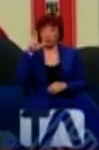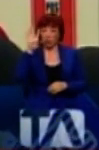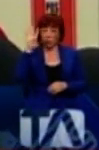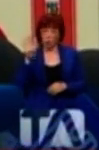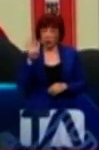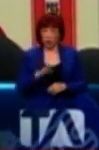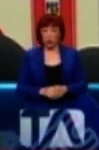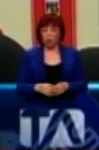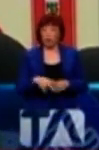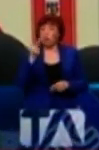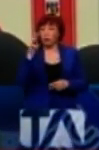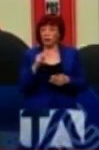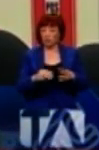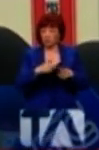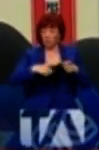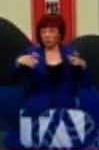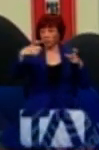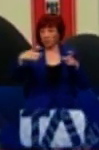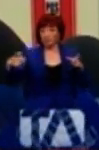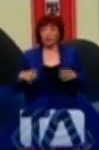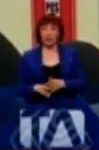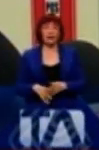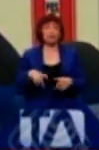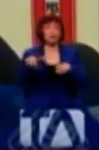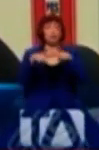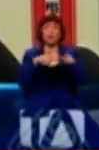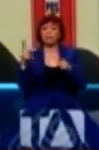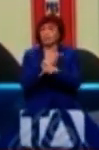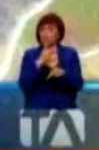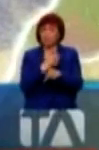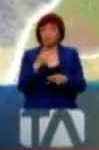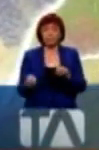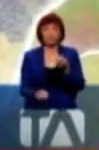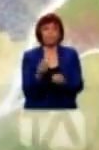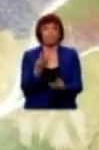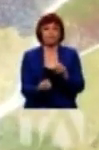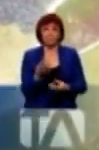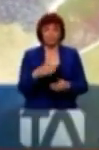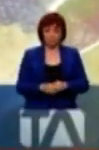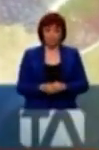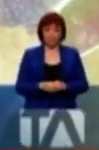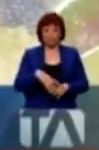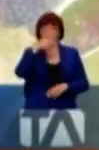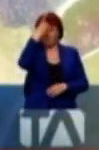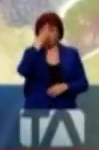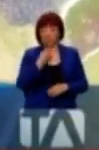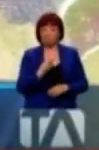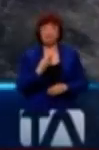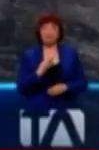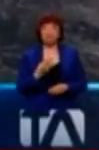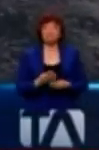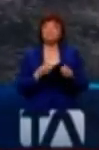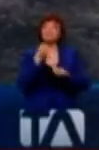del 1 de junio. Del 2017 con corte hasta el 20 de julio. A más de esta decisión para prevenir